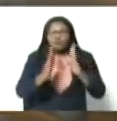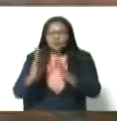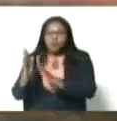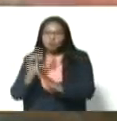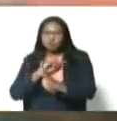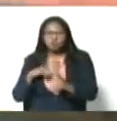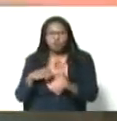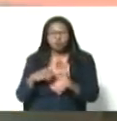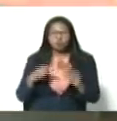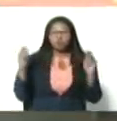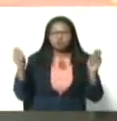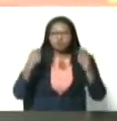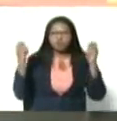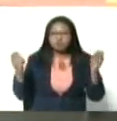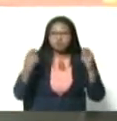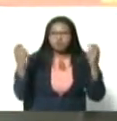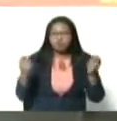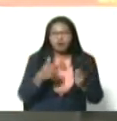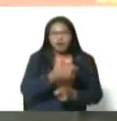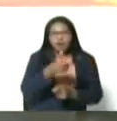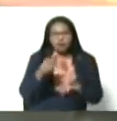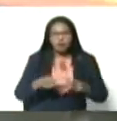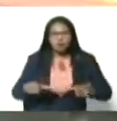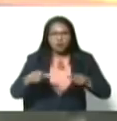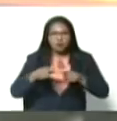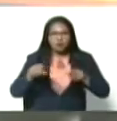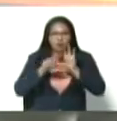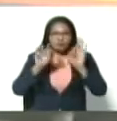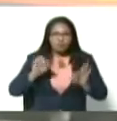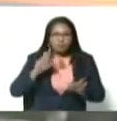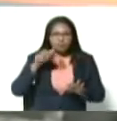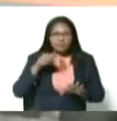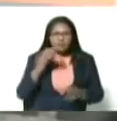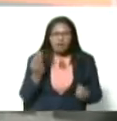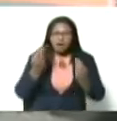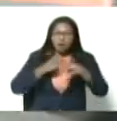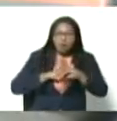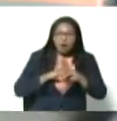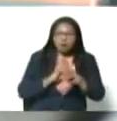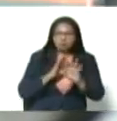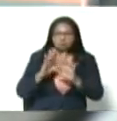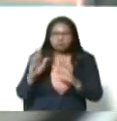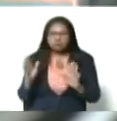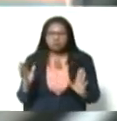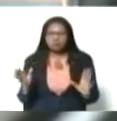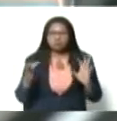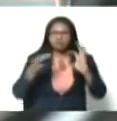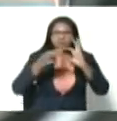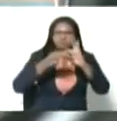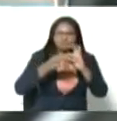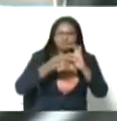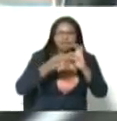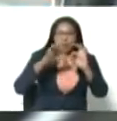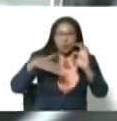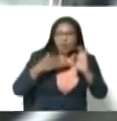jornadas también dirigidas en cada uno de esos, donde nosotros vamos a llegar a acuerdos y vamos a ser el articulador para estos fabricantes nacionales